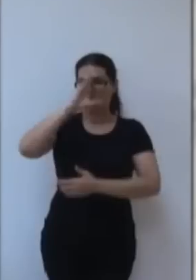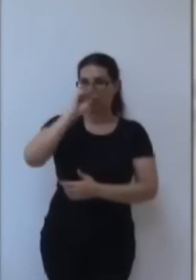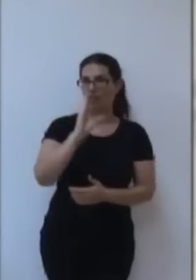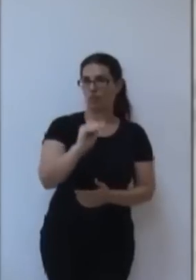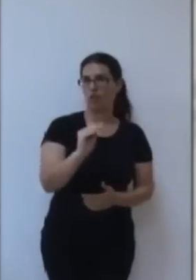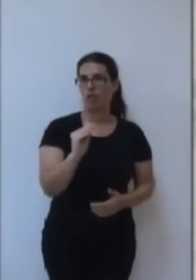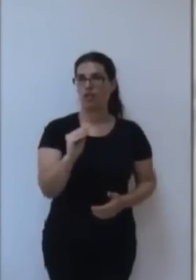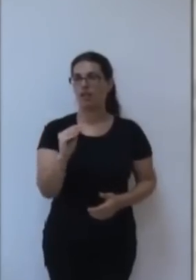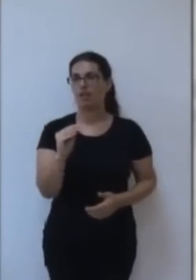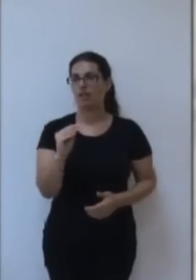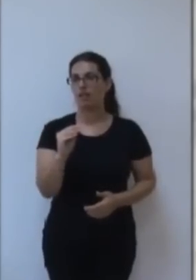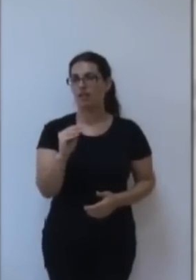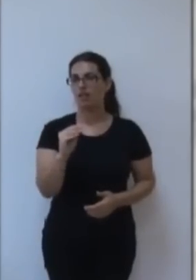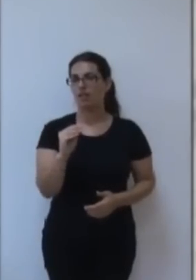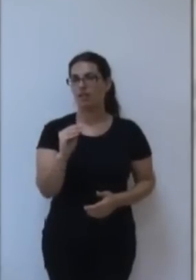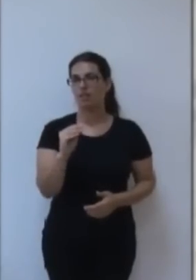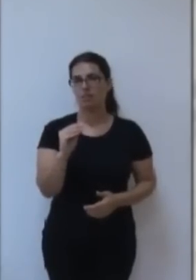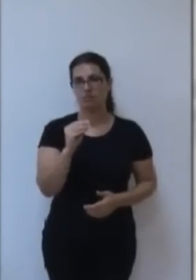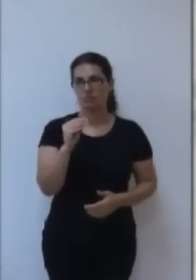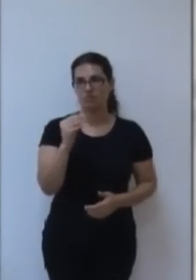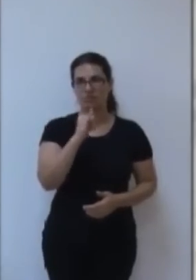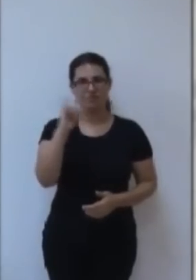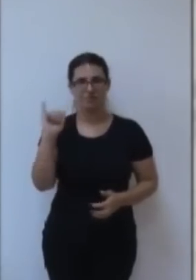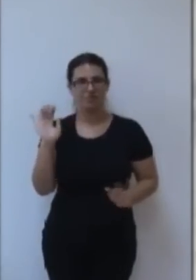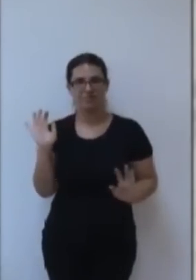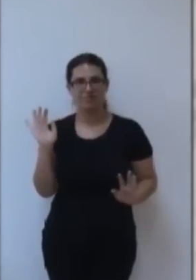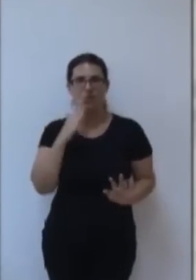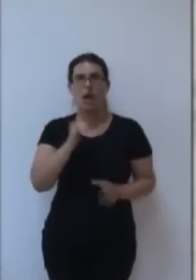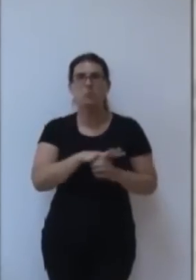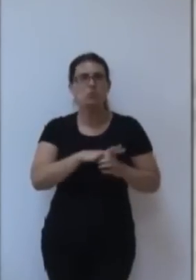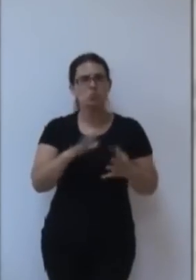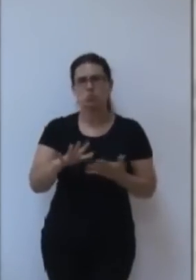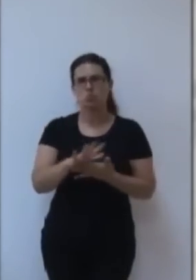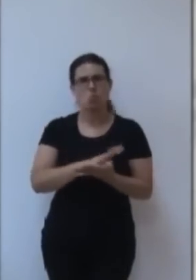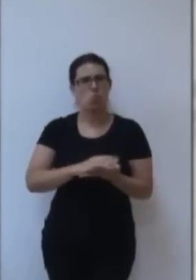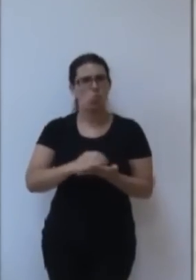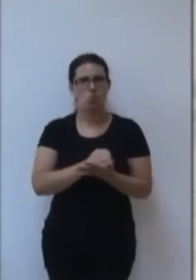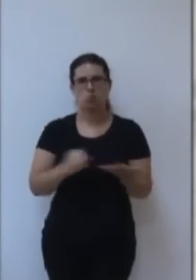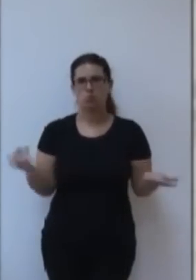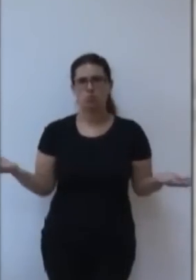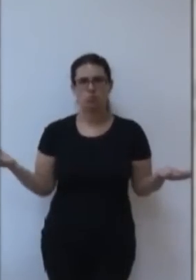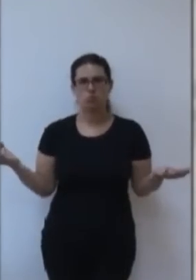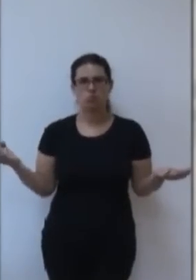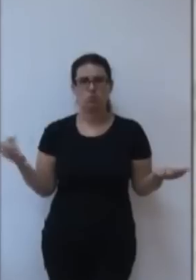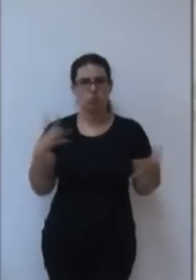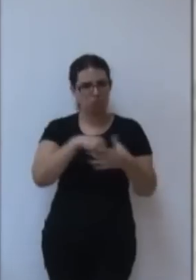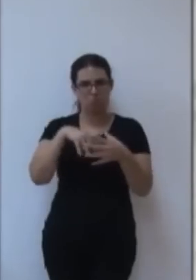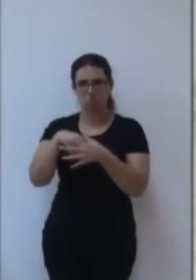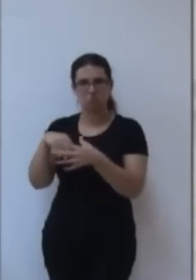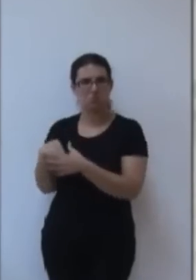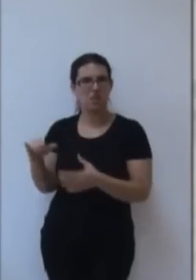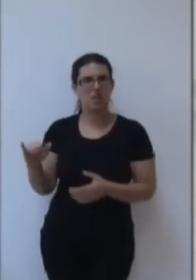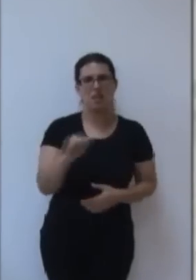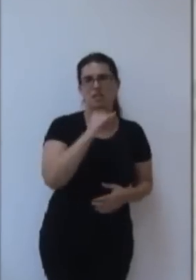intelectual vive, existe, y además existe en todos los ámbitos. Esto es como siempre, esto es un gris, ¿no? O sea, hay una